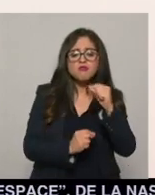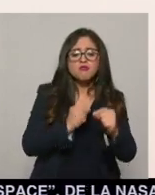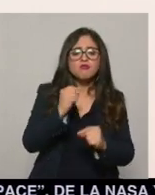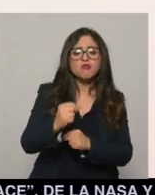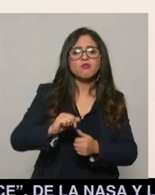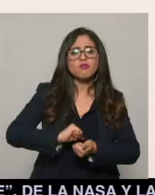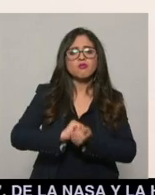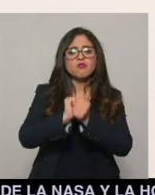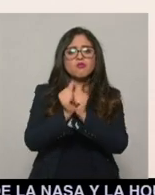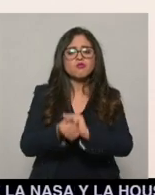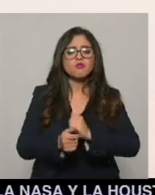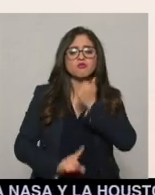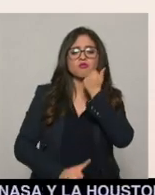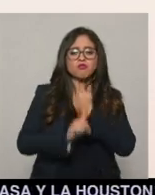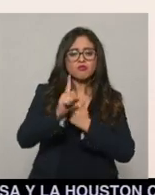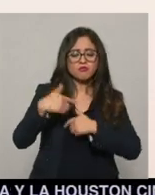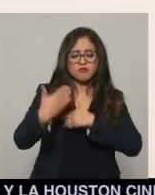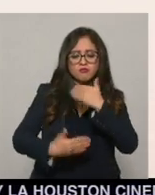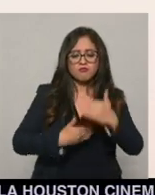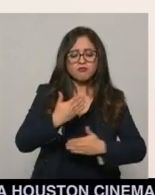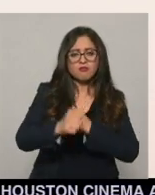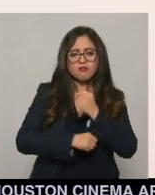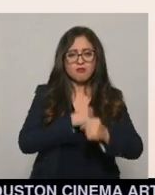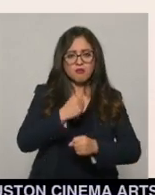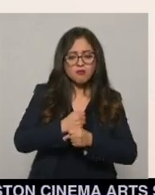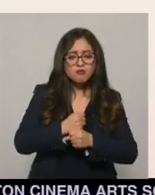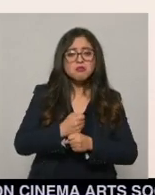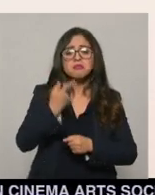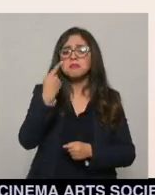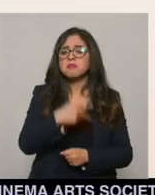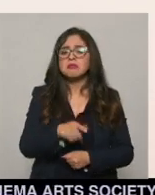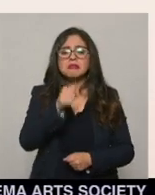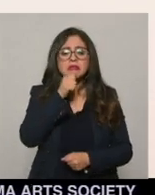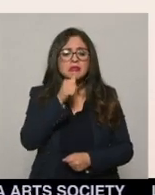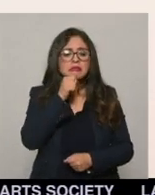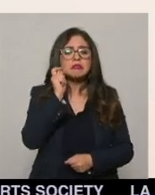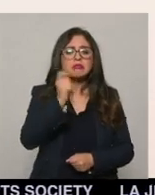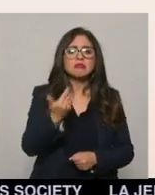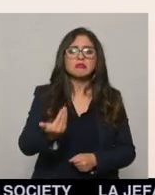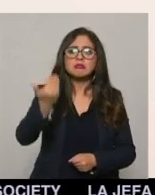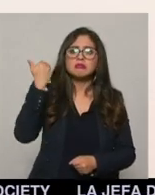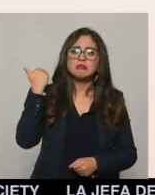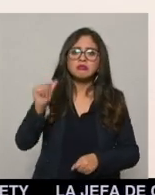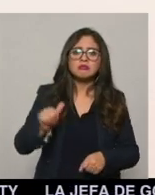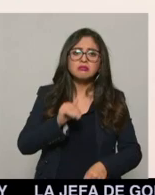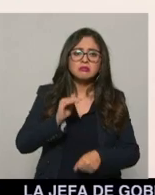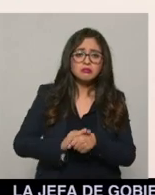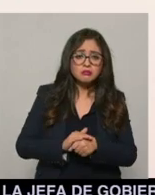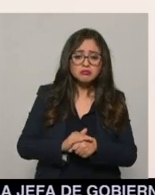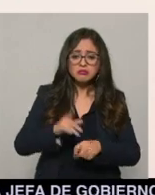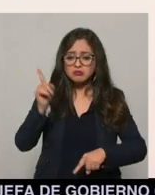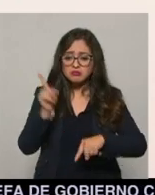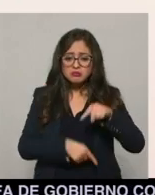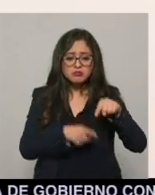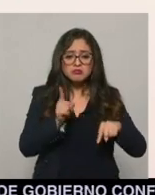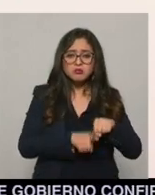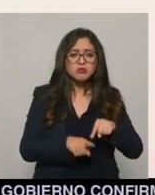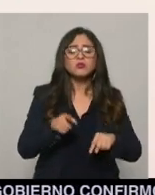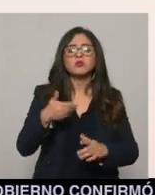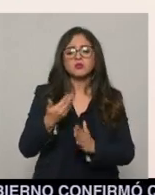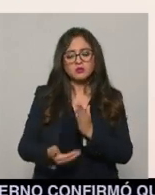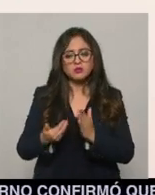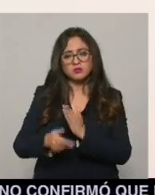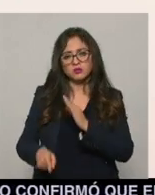trayendo a lo largo de los años y que no se ha combatido de fondo en ninguna de las administraciones, incluyendo la actual administración. Insisto, es un